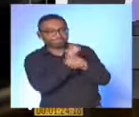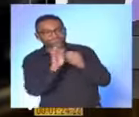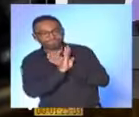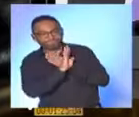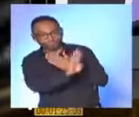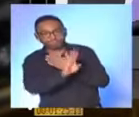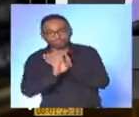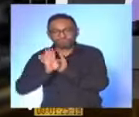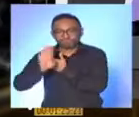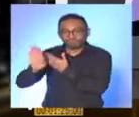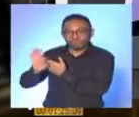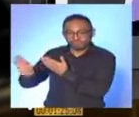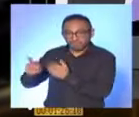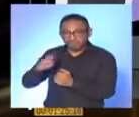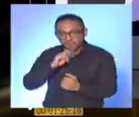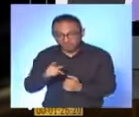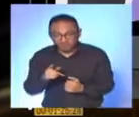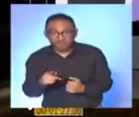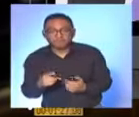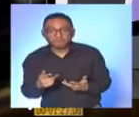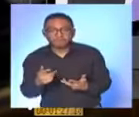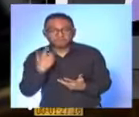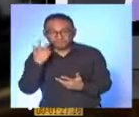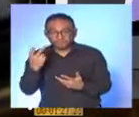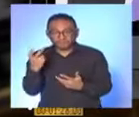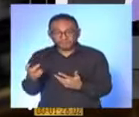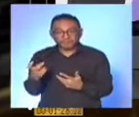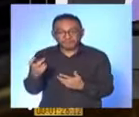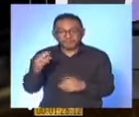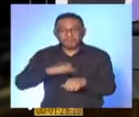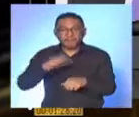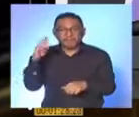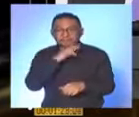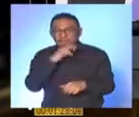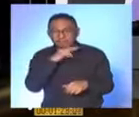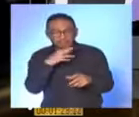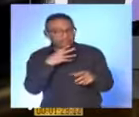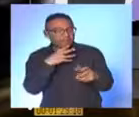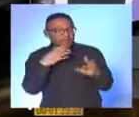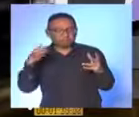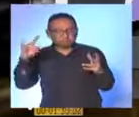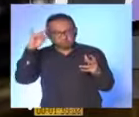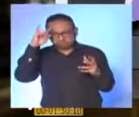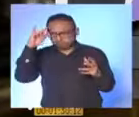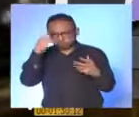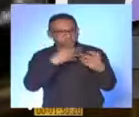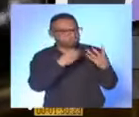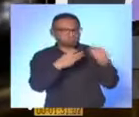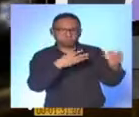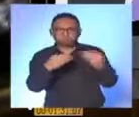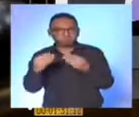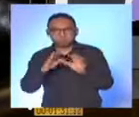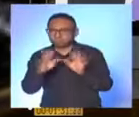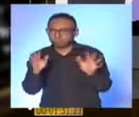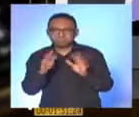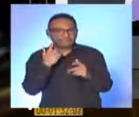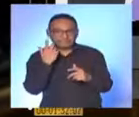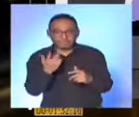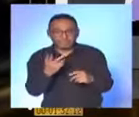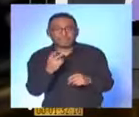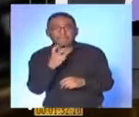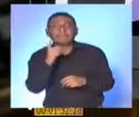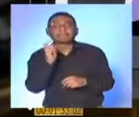inhibir que venga este grado tan acelerado, exponencial de contagios, que lo que va a hacer es